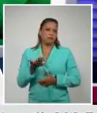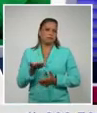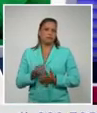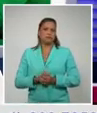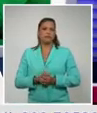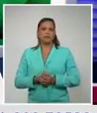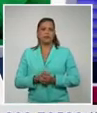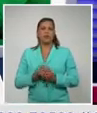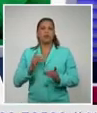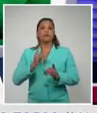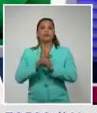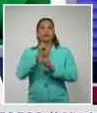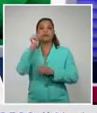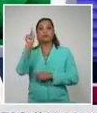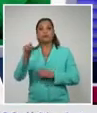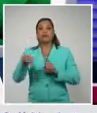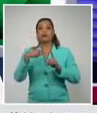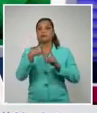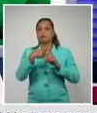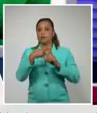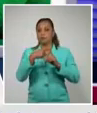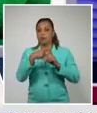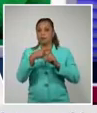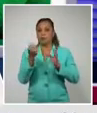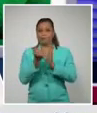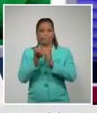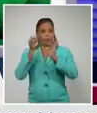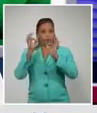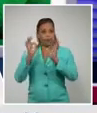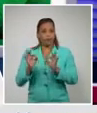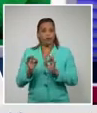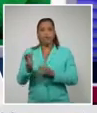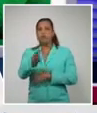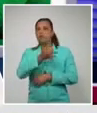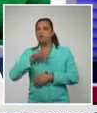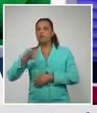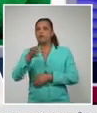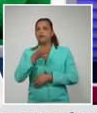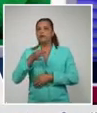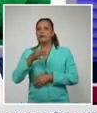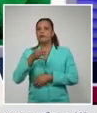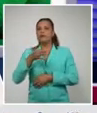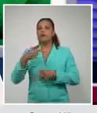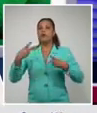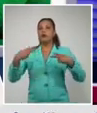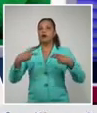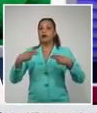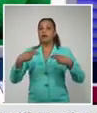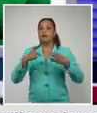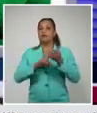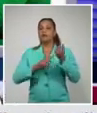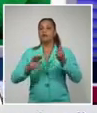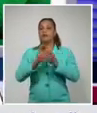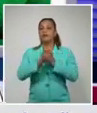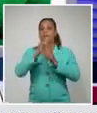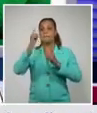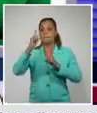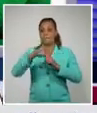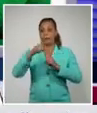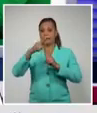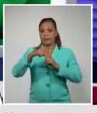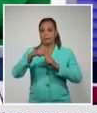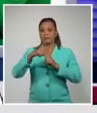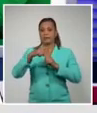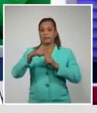un caso que ya había sido confirmado, del municipio Cárdenas en la provincia de Matanzas, con